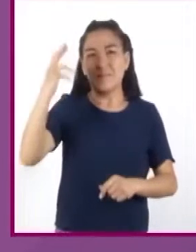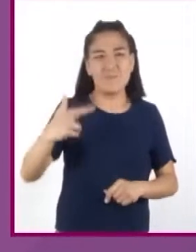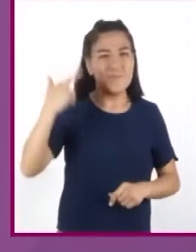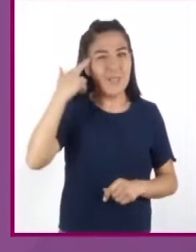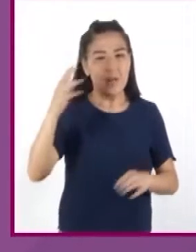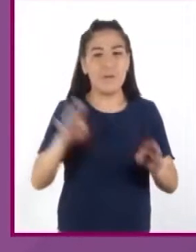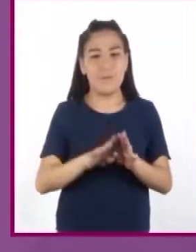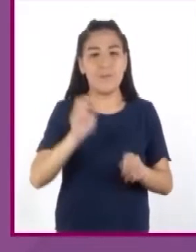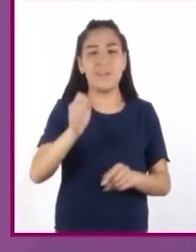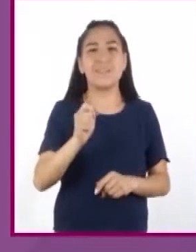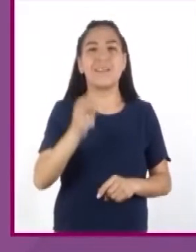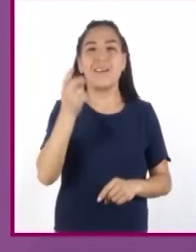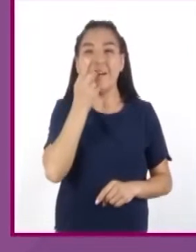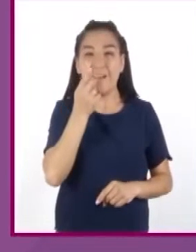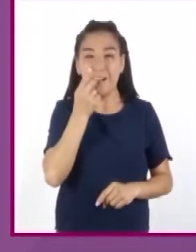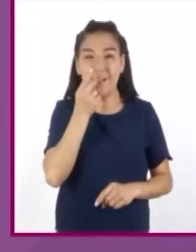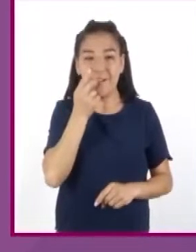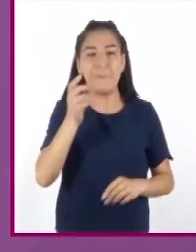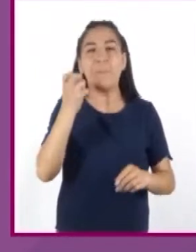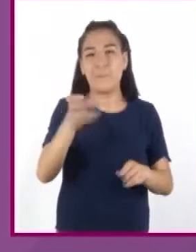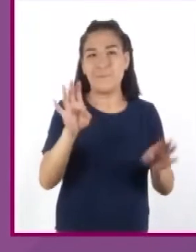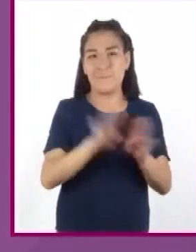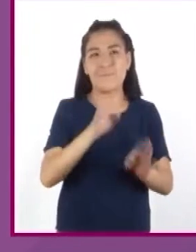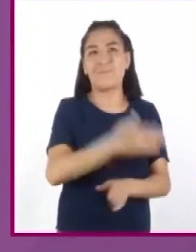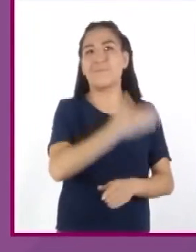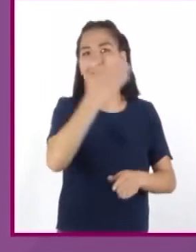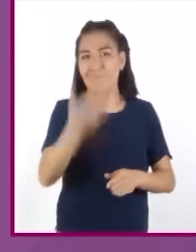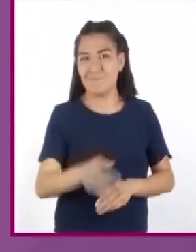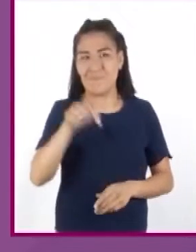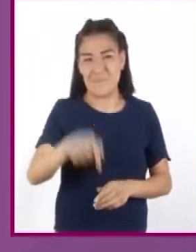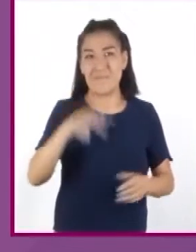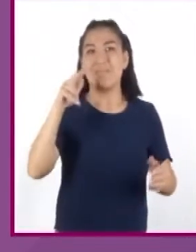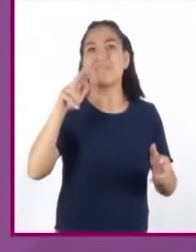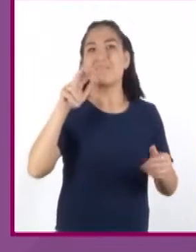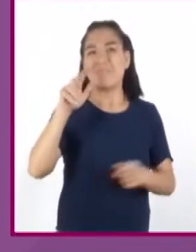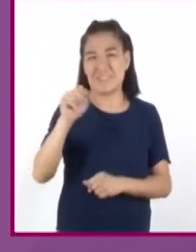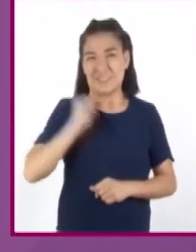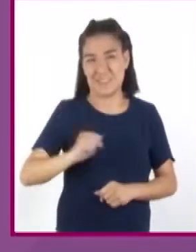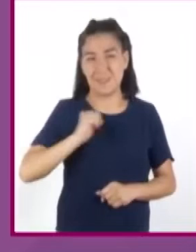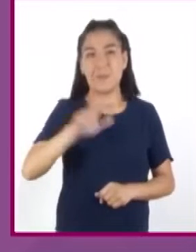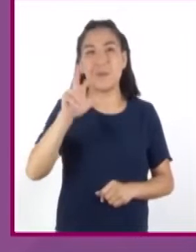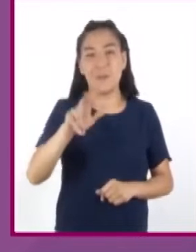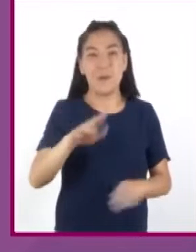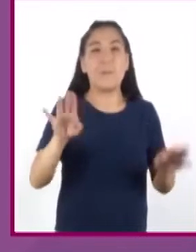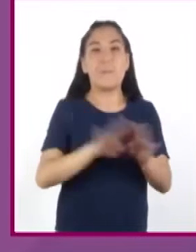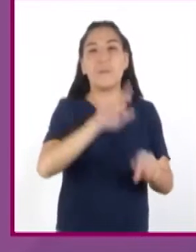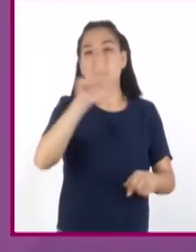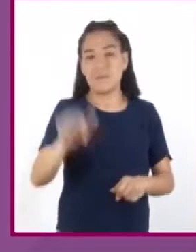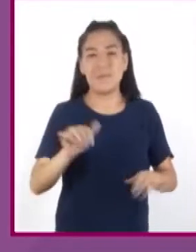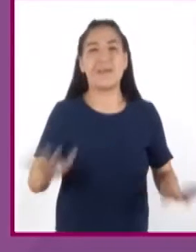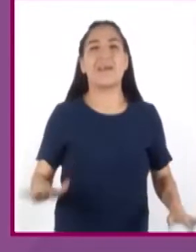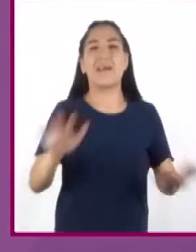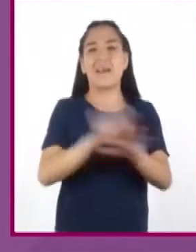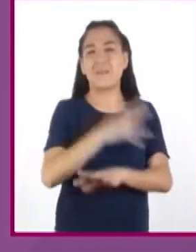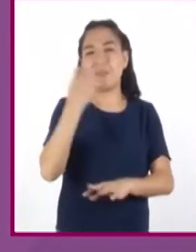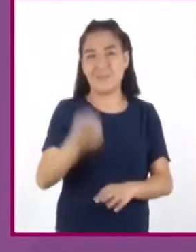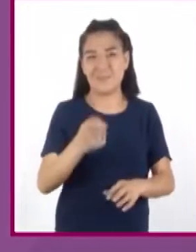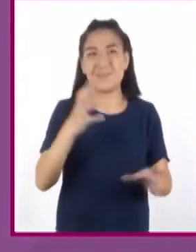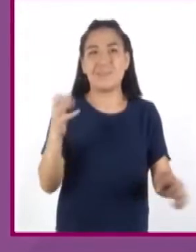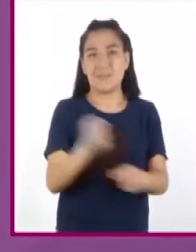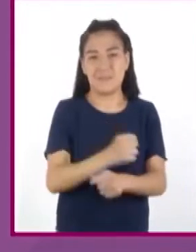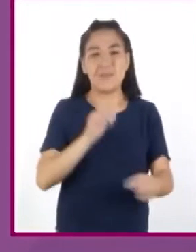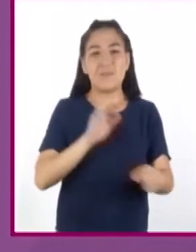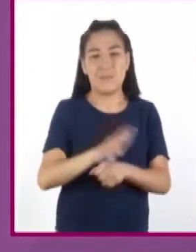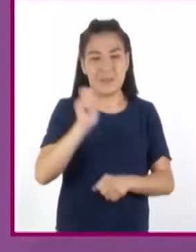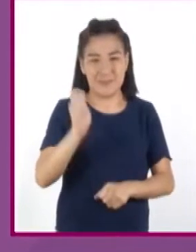los cirujanos dentistas. Así fue por lo menos hasta el siglo XVIII y fue más tarde cuando se restringió su significado a lo que hoy entendemos por